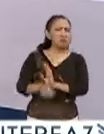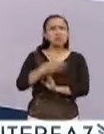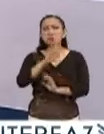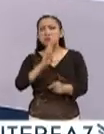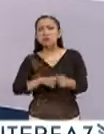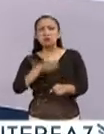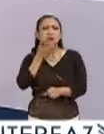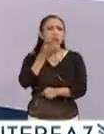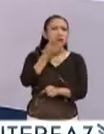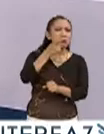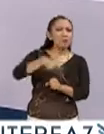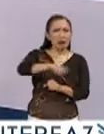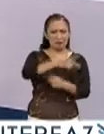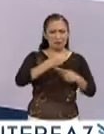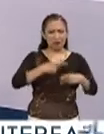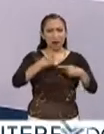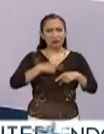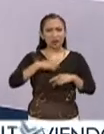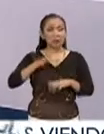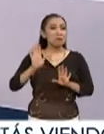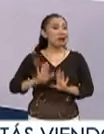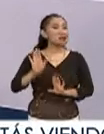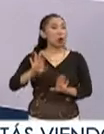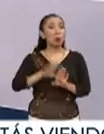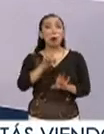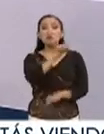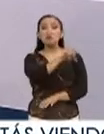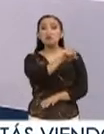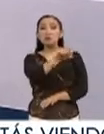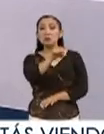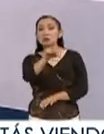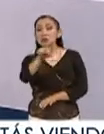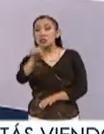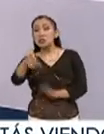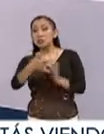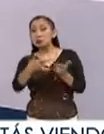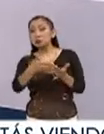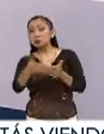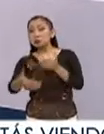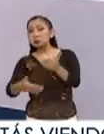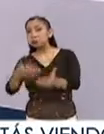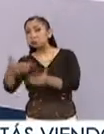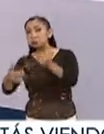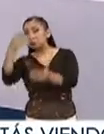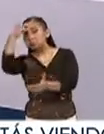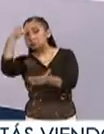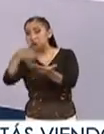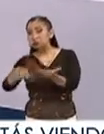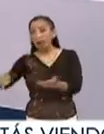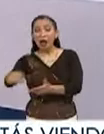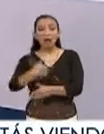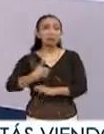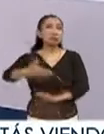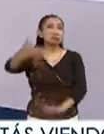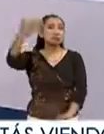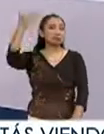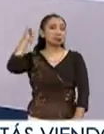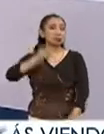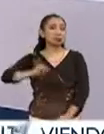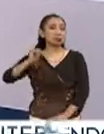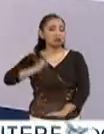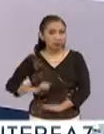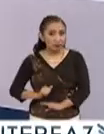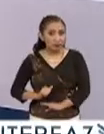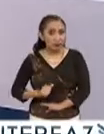tan natural para el común de la gente, que podría decirse que hasta cierto punto se ha llegado a presuponer que este sistema ha existido desde